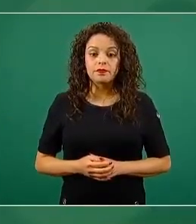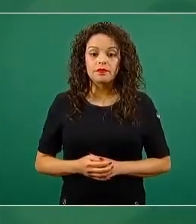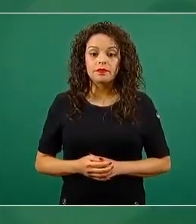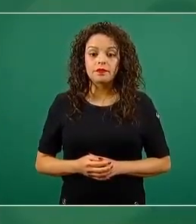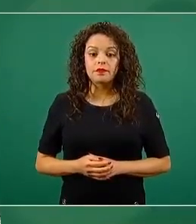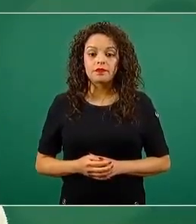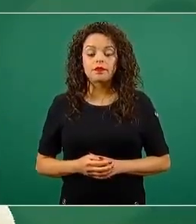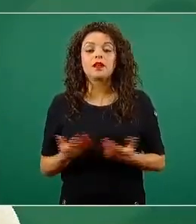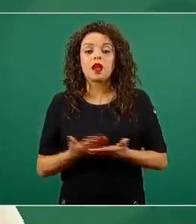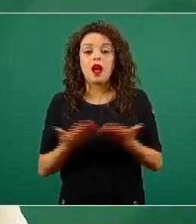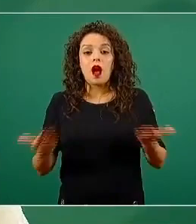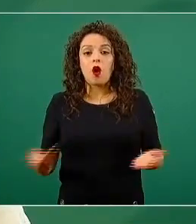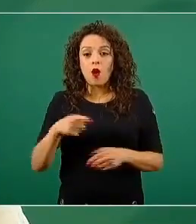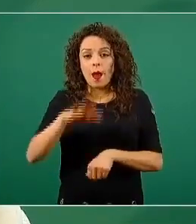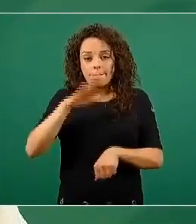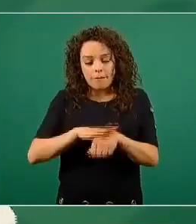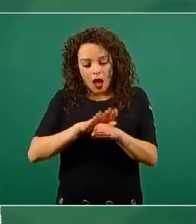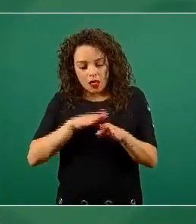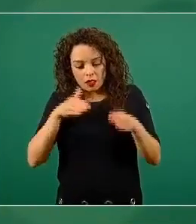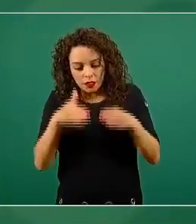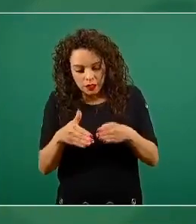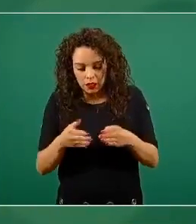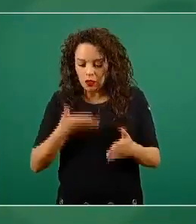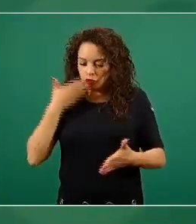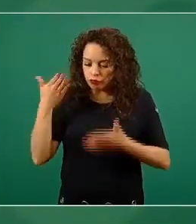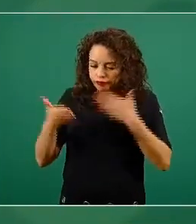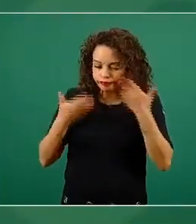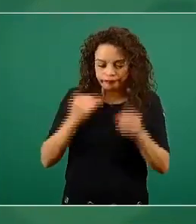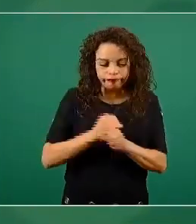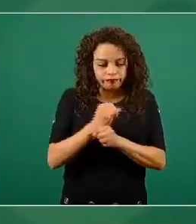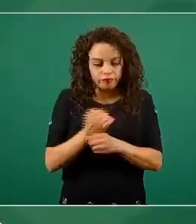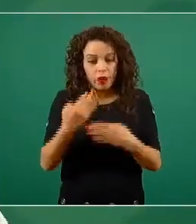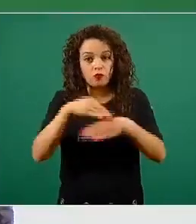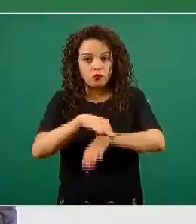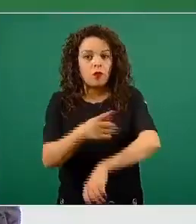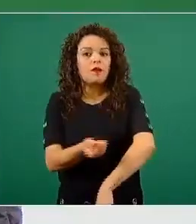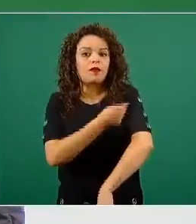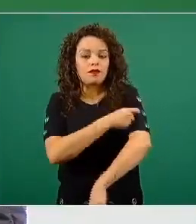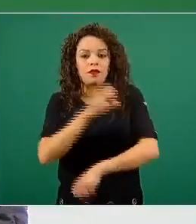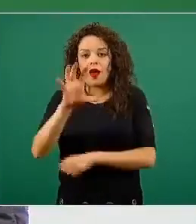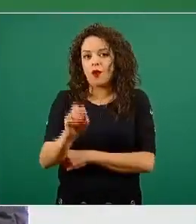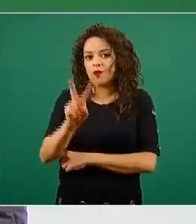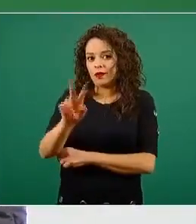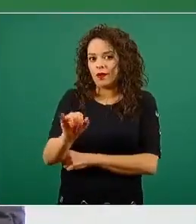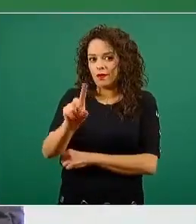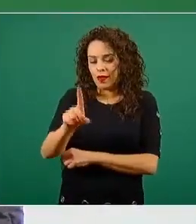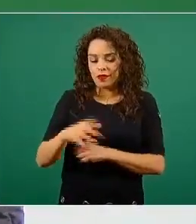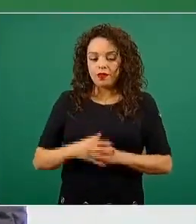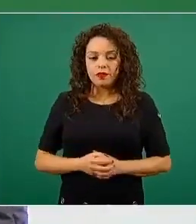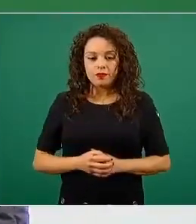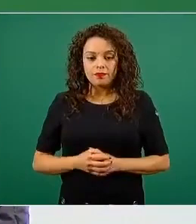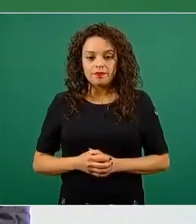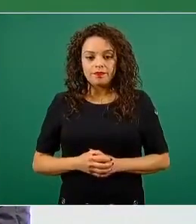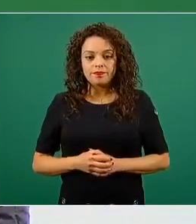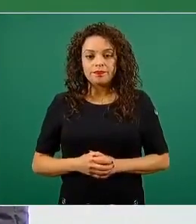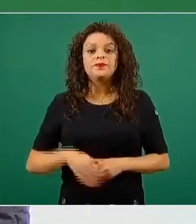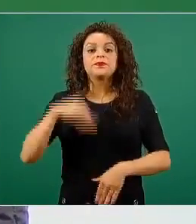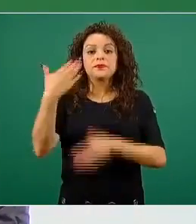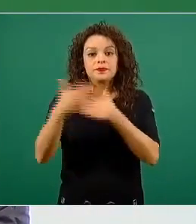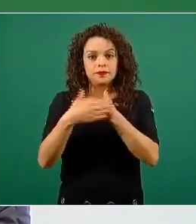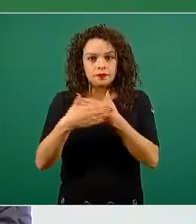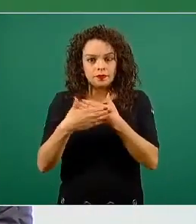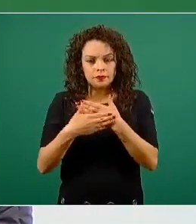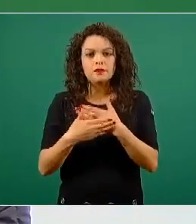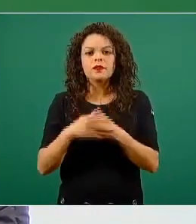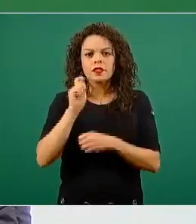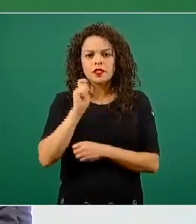en la vacuna COVID. Entonces vamos a tener una página específica de